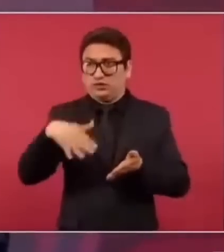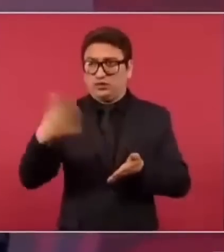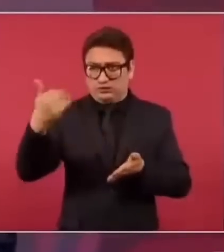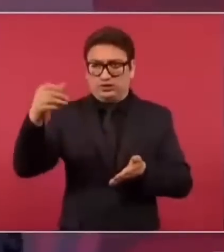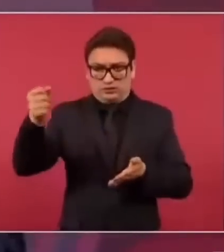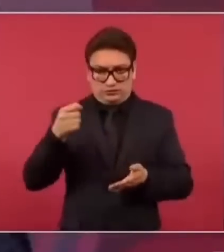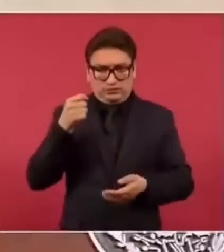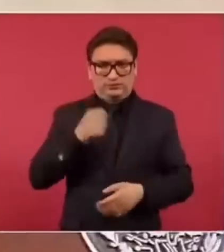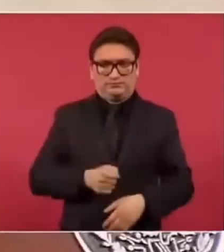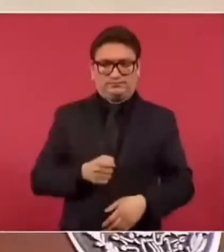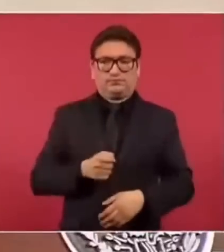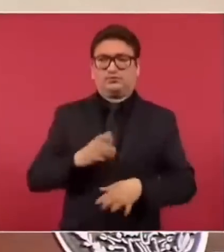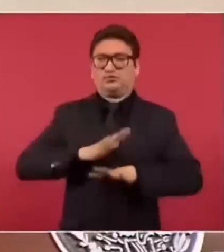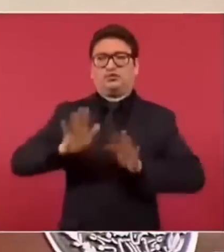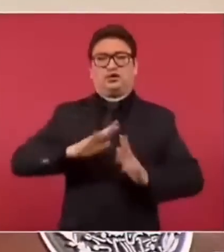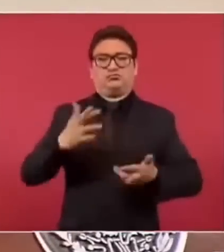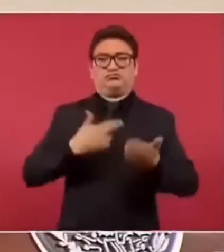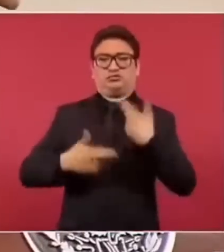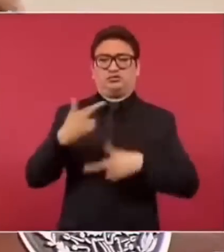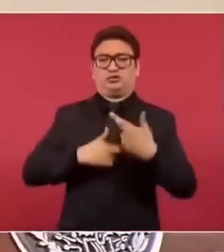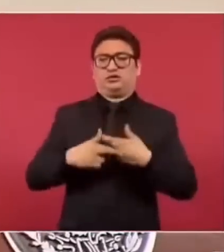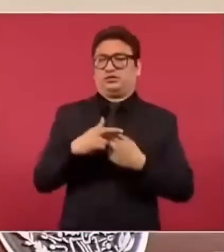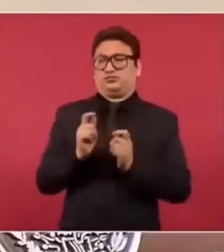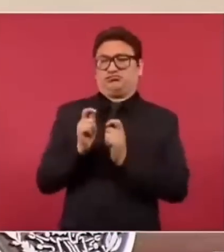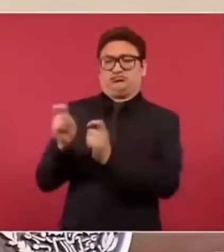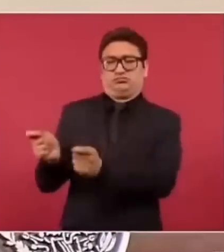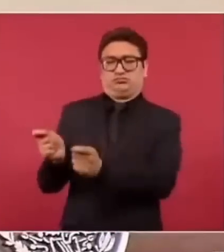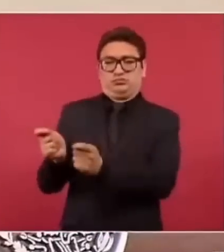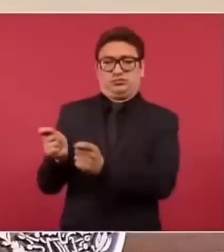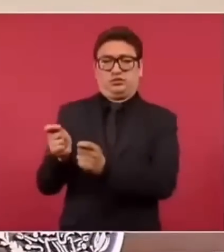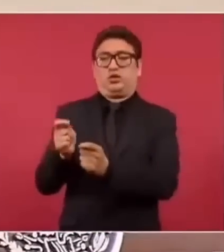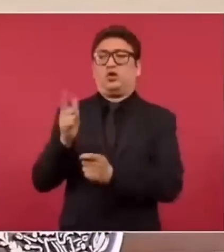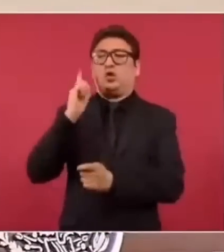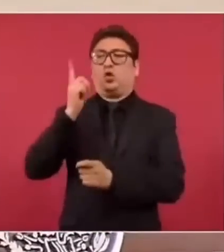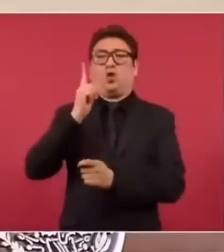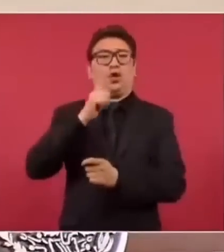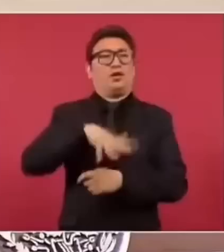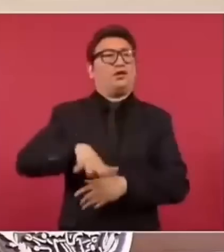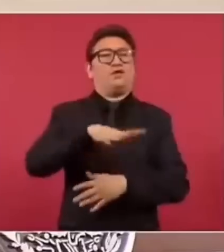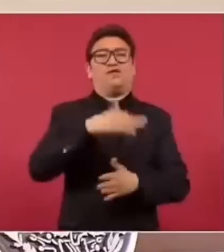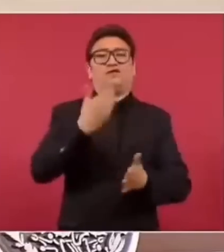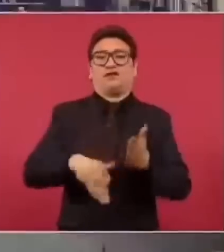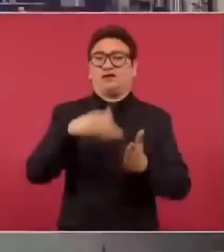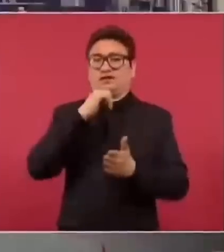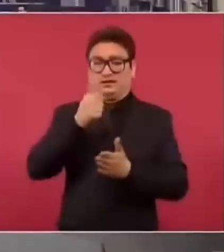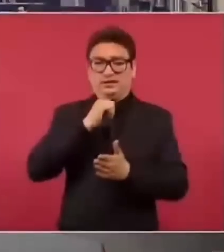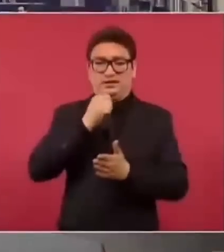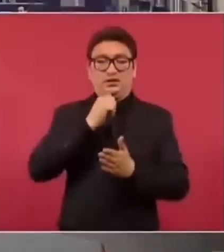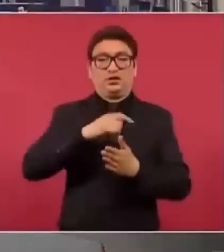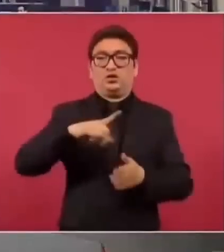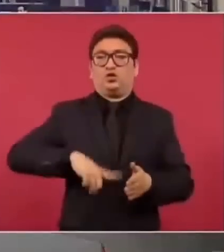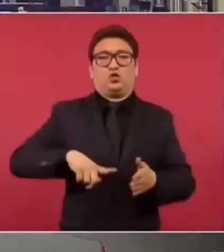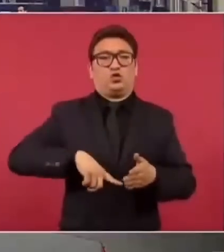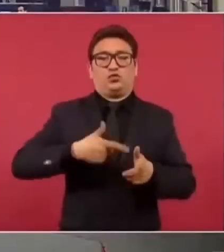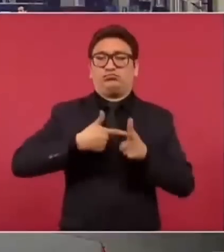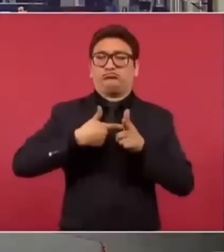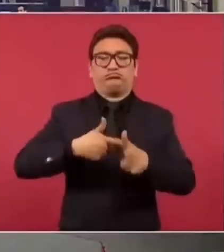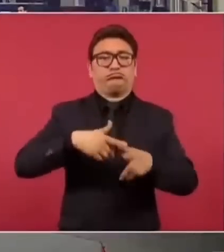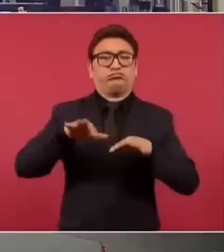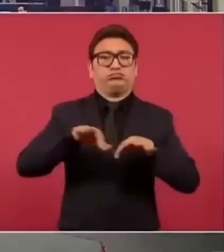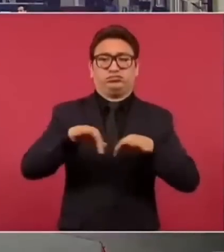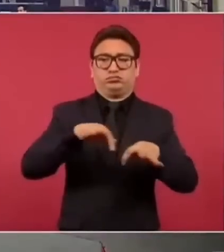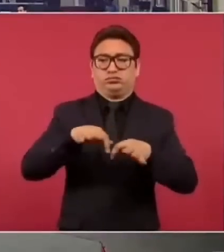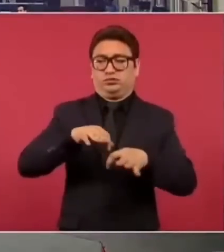ya voy a regresar. Procure que no falte nada, que no se pare el gobierno. Y